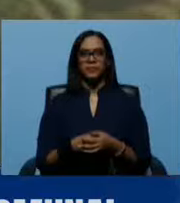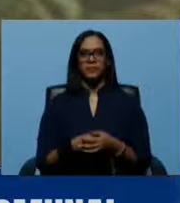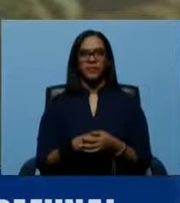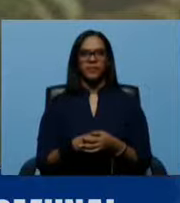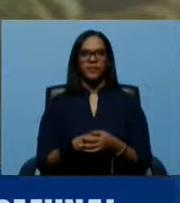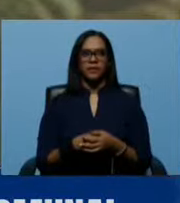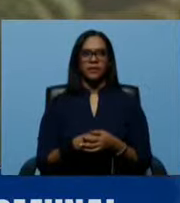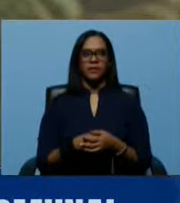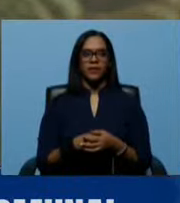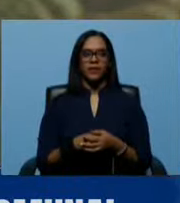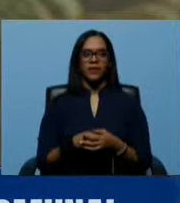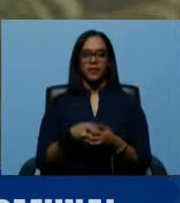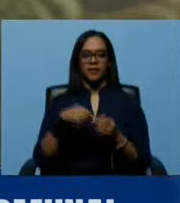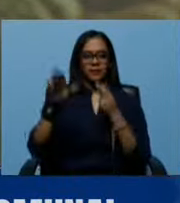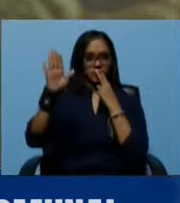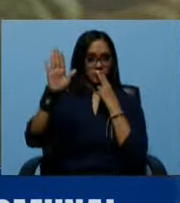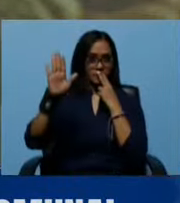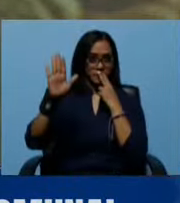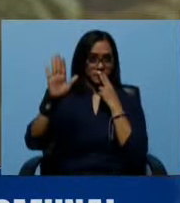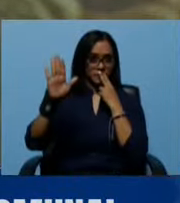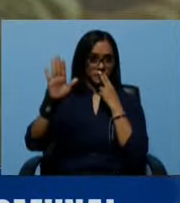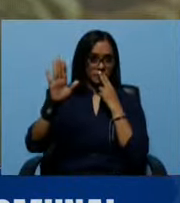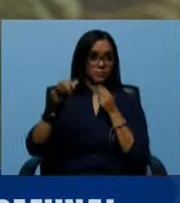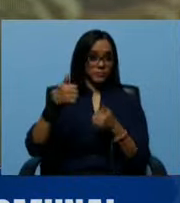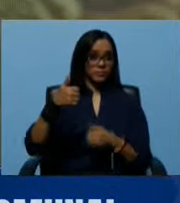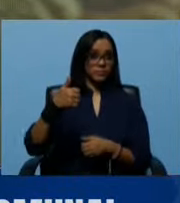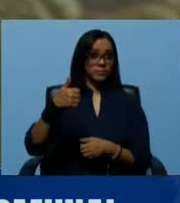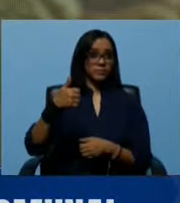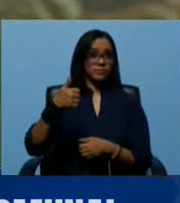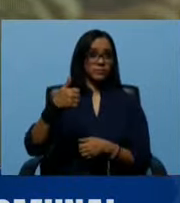Fascism. Fascism.